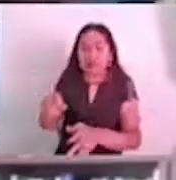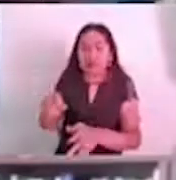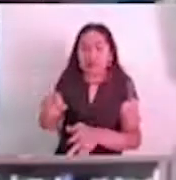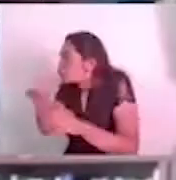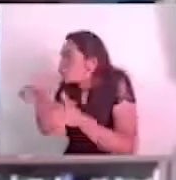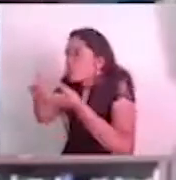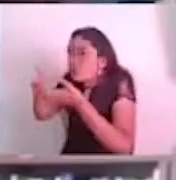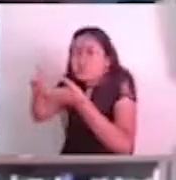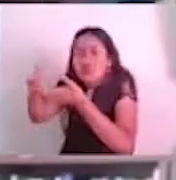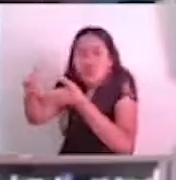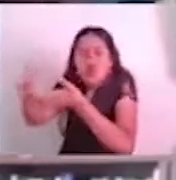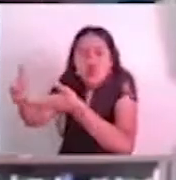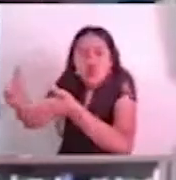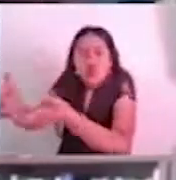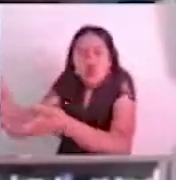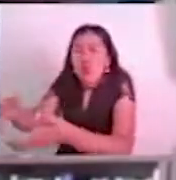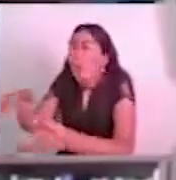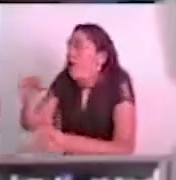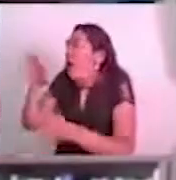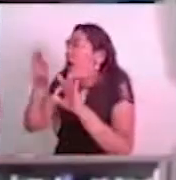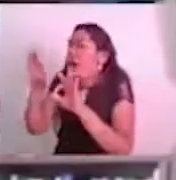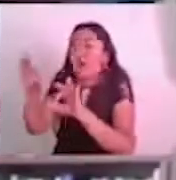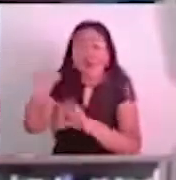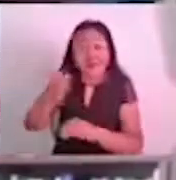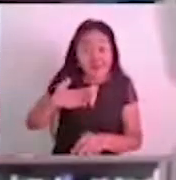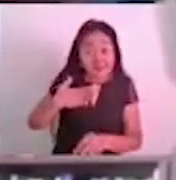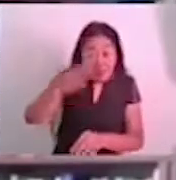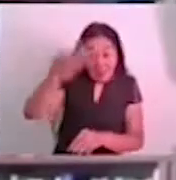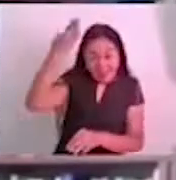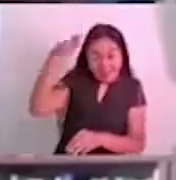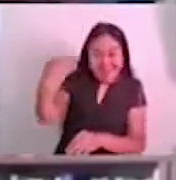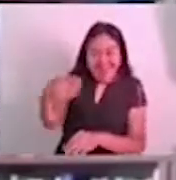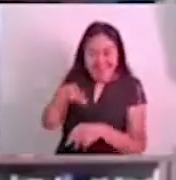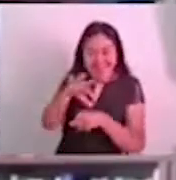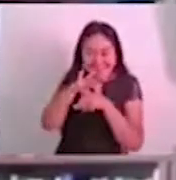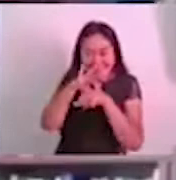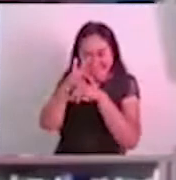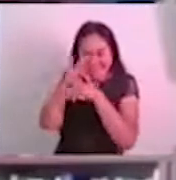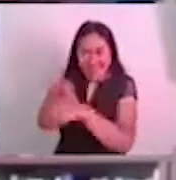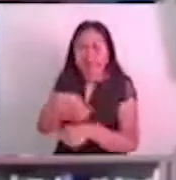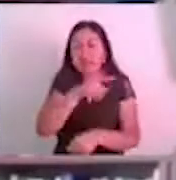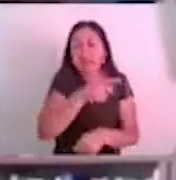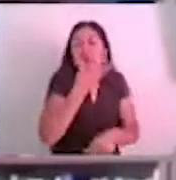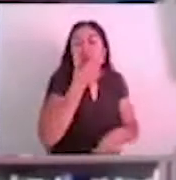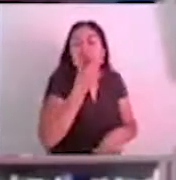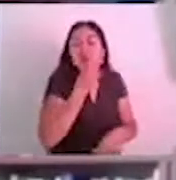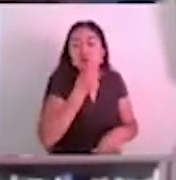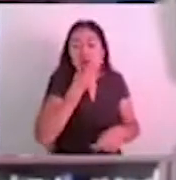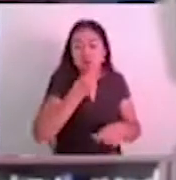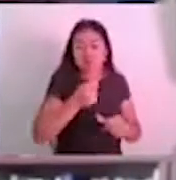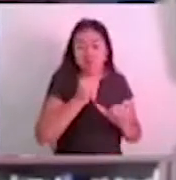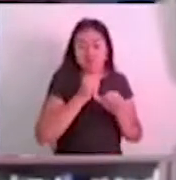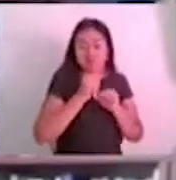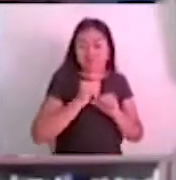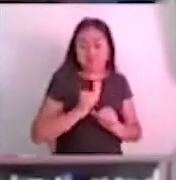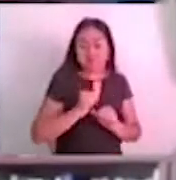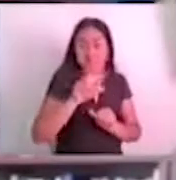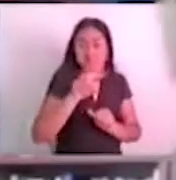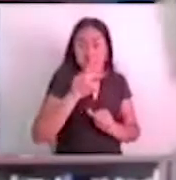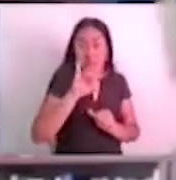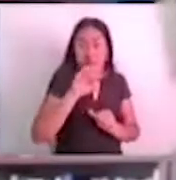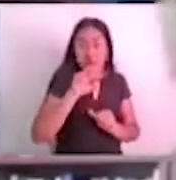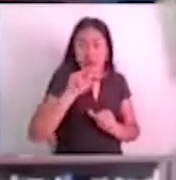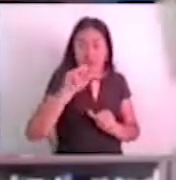Yo recuerdo una vez que tuve la oportunidad de guiar al primer ministro de Vietnam, cuando estaban en la guerra, de Vietnam del